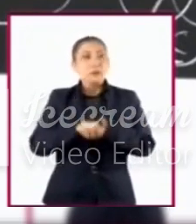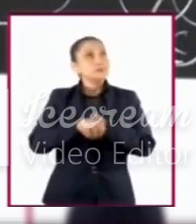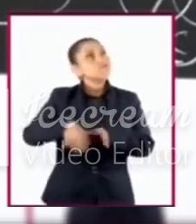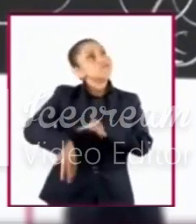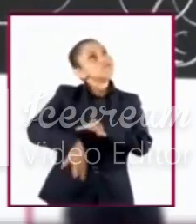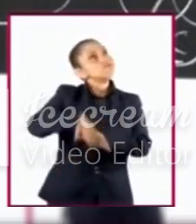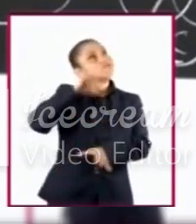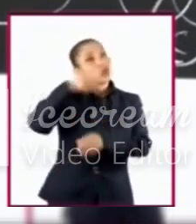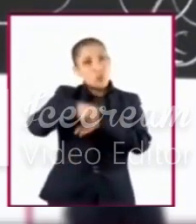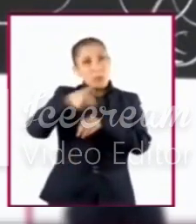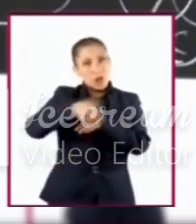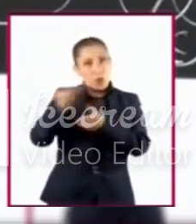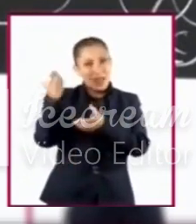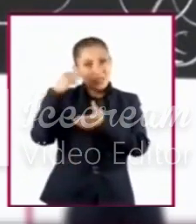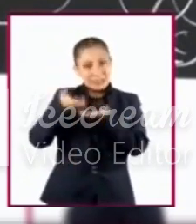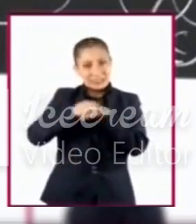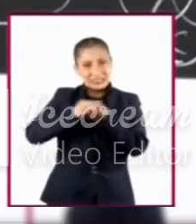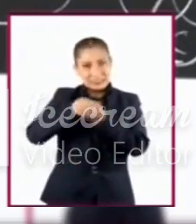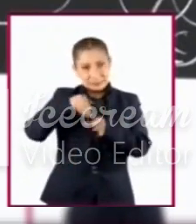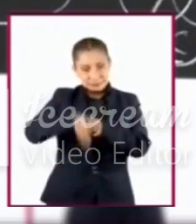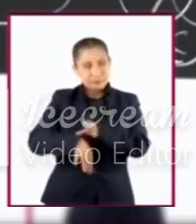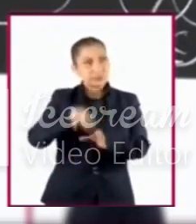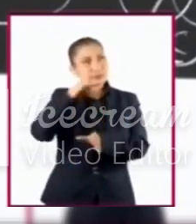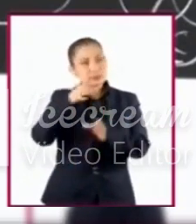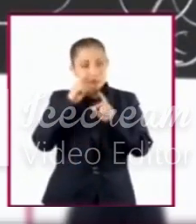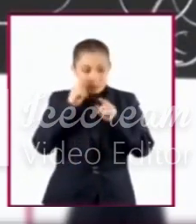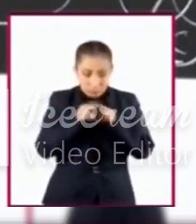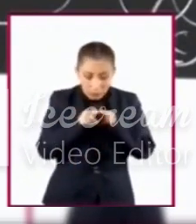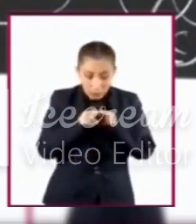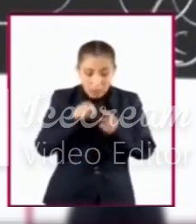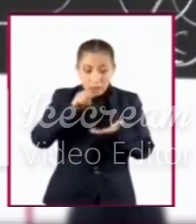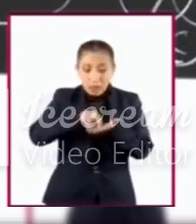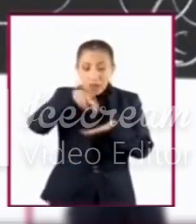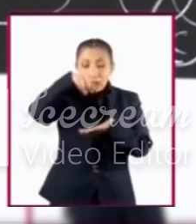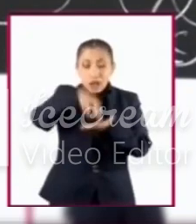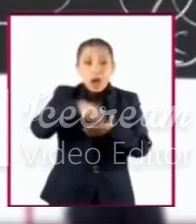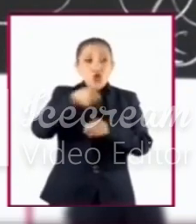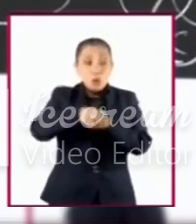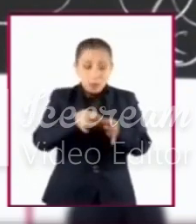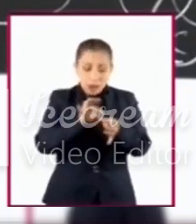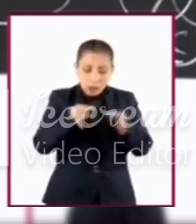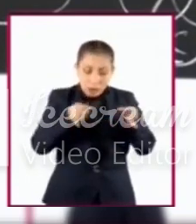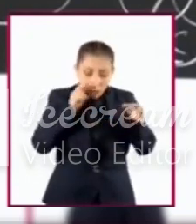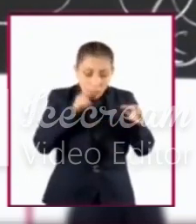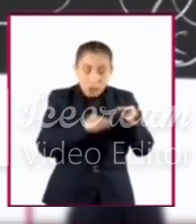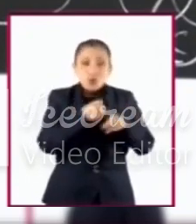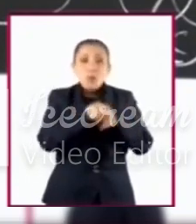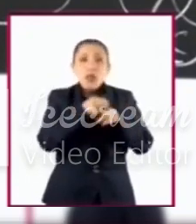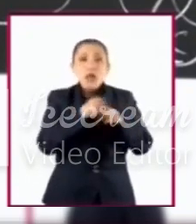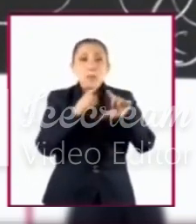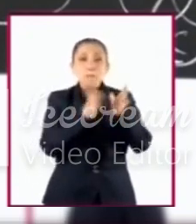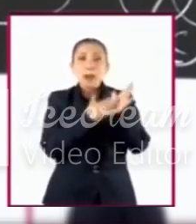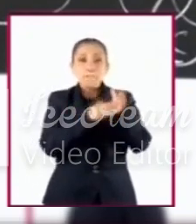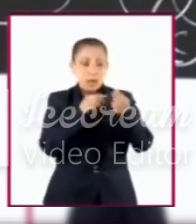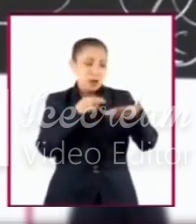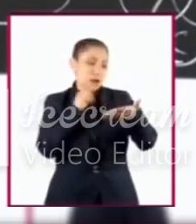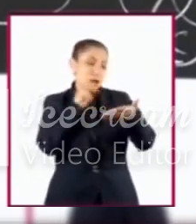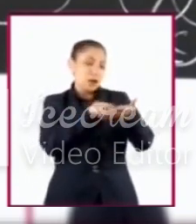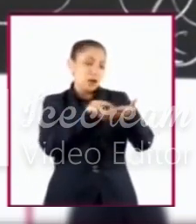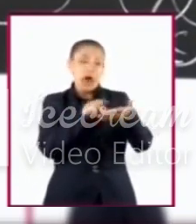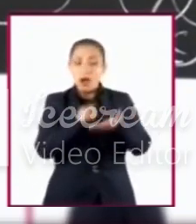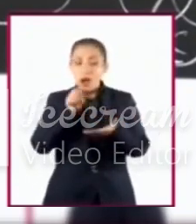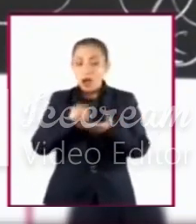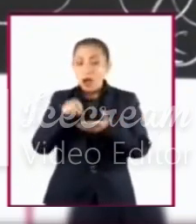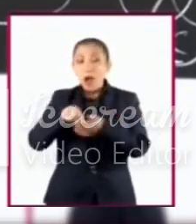azar un papel numerado y después avanzará brincando los números que indique el papel que obtuvo cuando sea